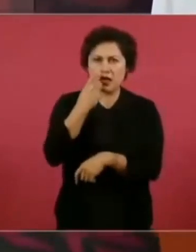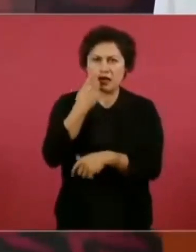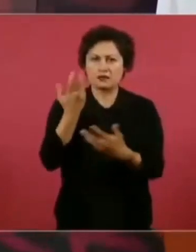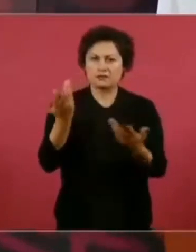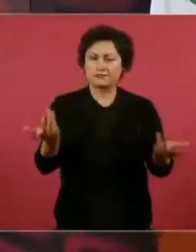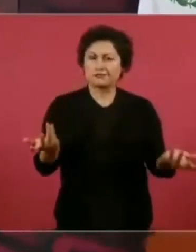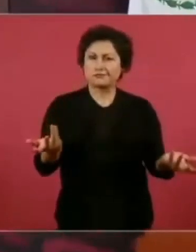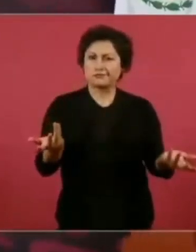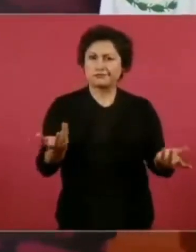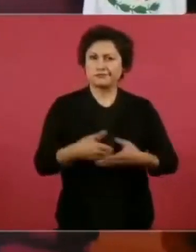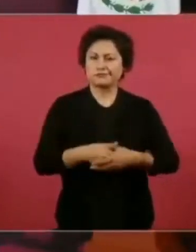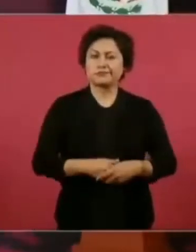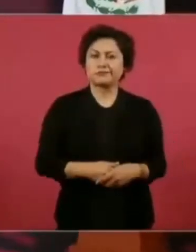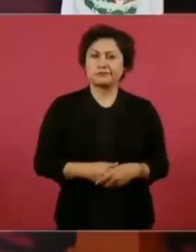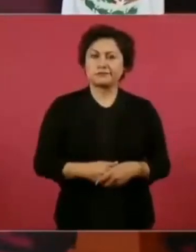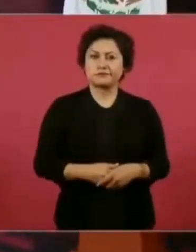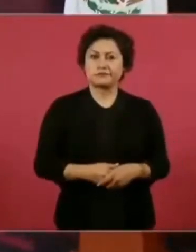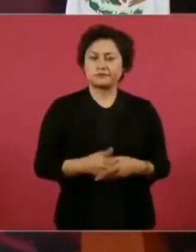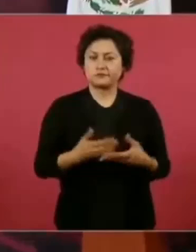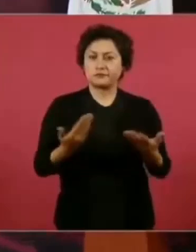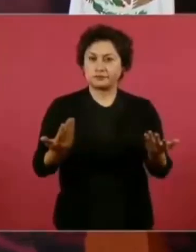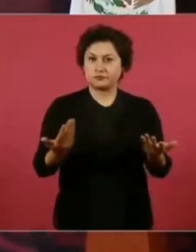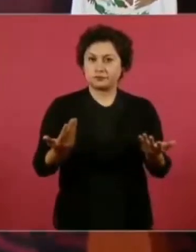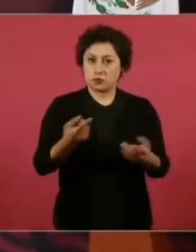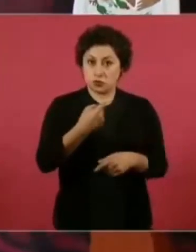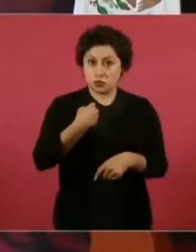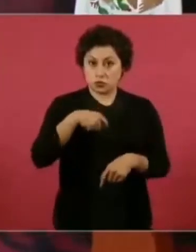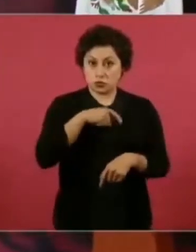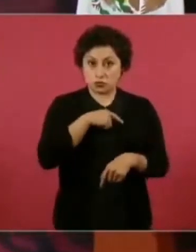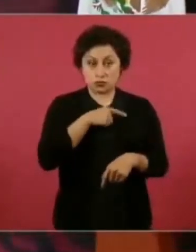¿Y creen ustedes que les hicimos caso?